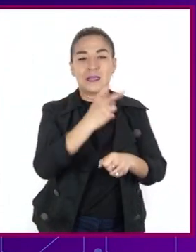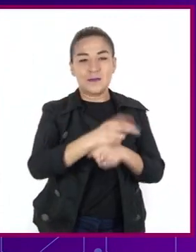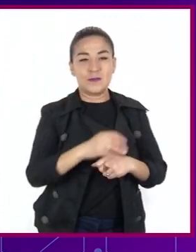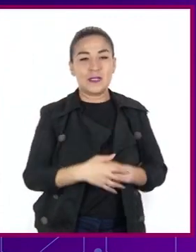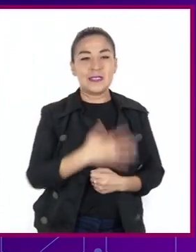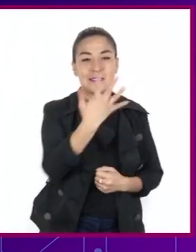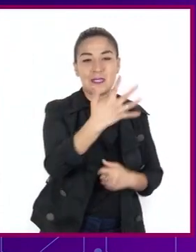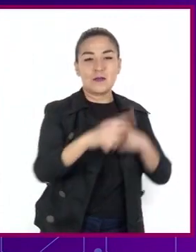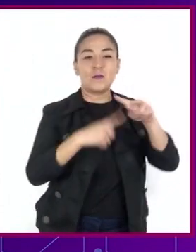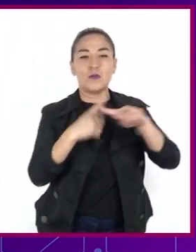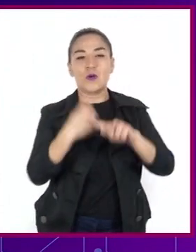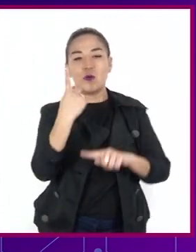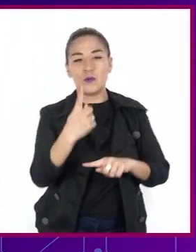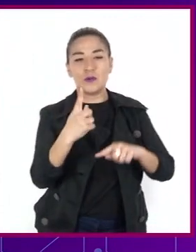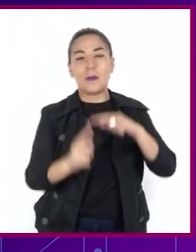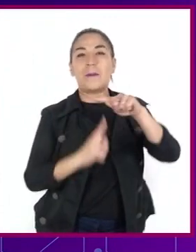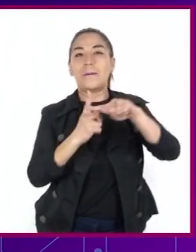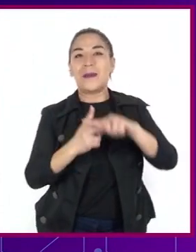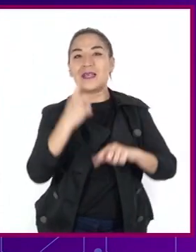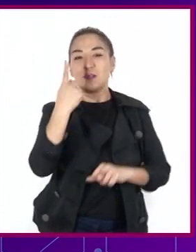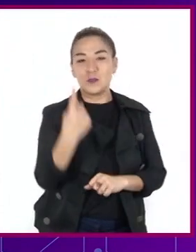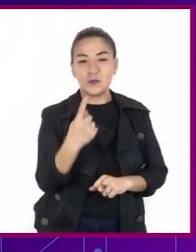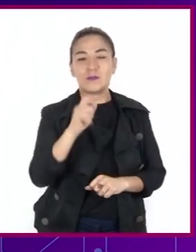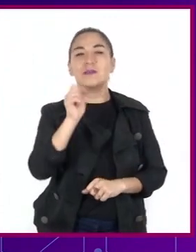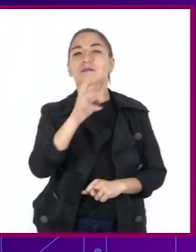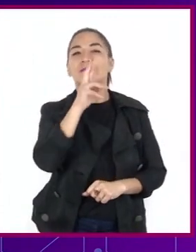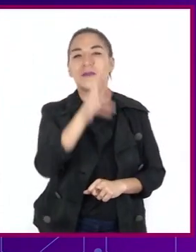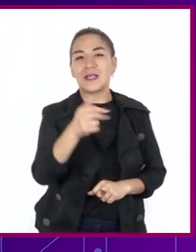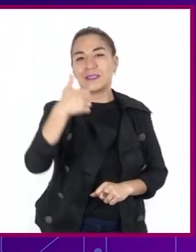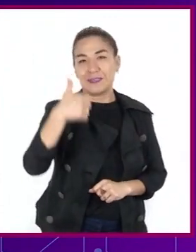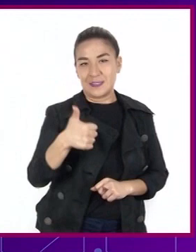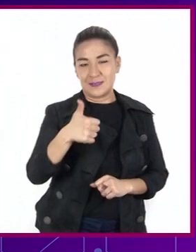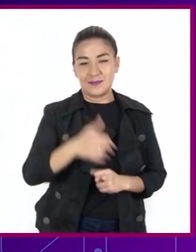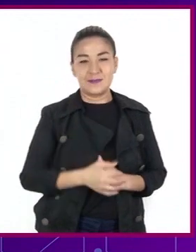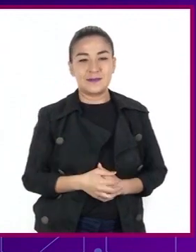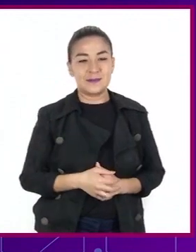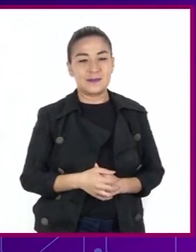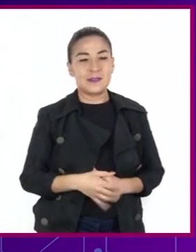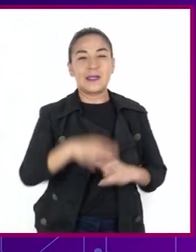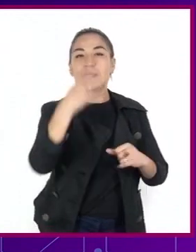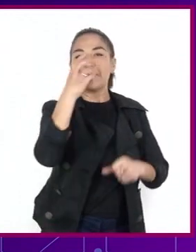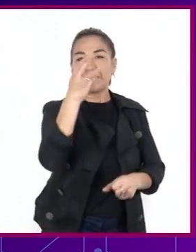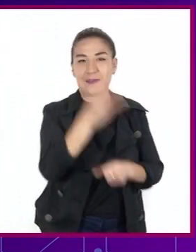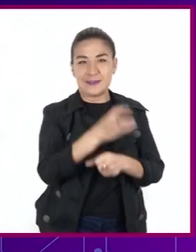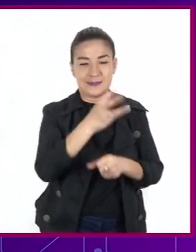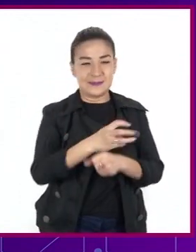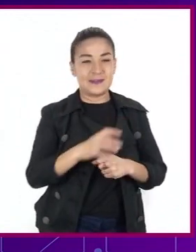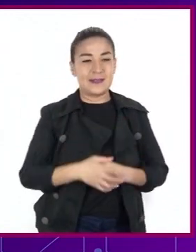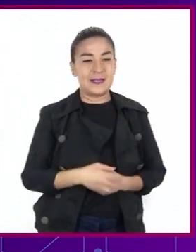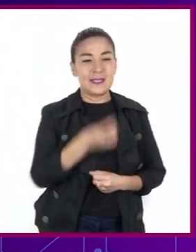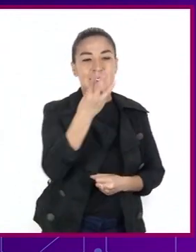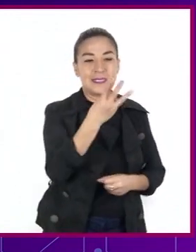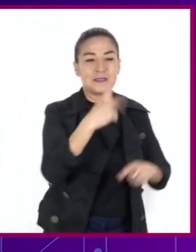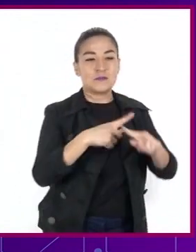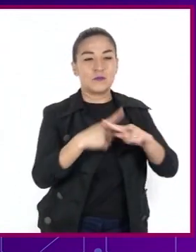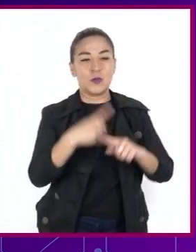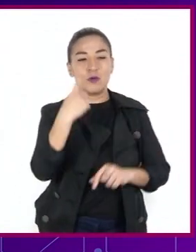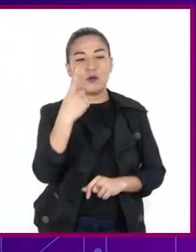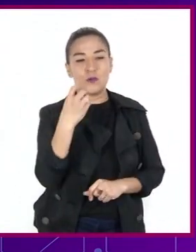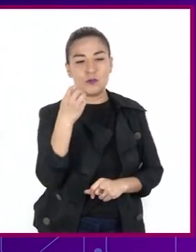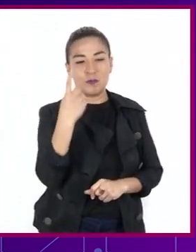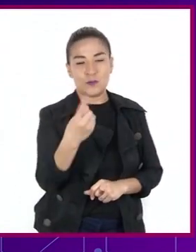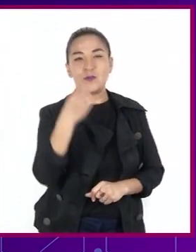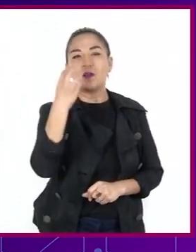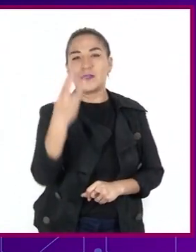por 1 es 5, más 1 da como resultado 6. Y en la tercera, 3 por 1 son 3, que sumado